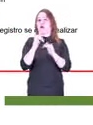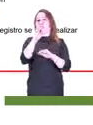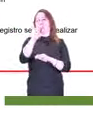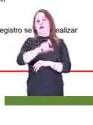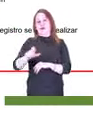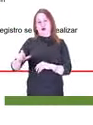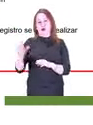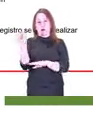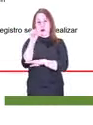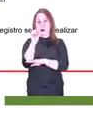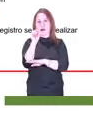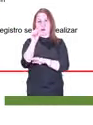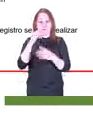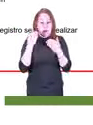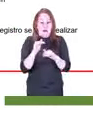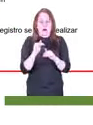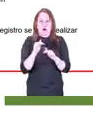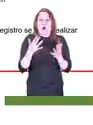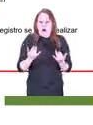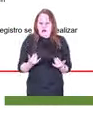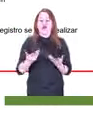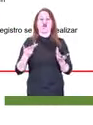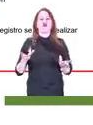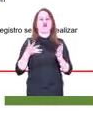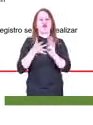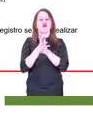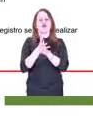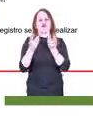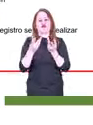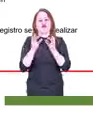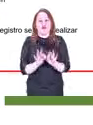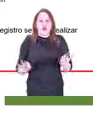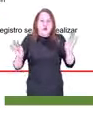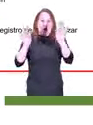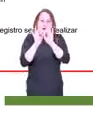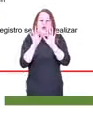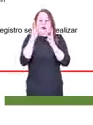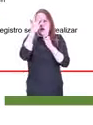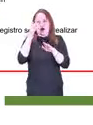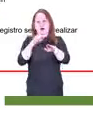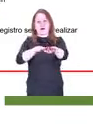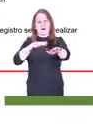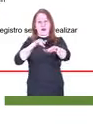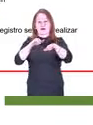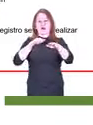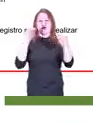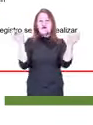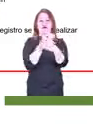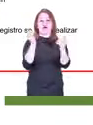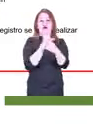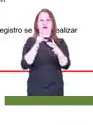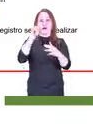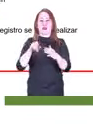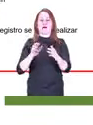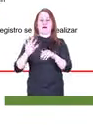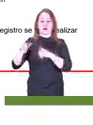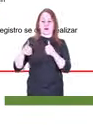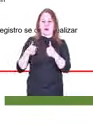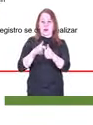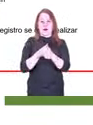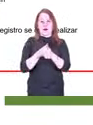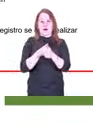vehículos privados. La importancia de registrarlo básicamente es porque nosotros, por supuesto, en vía tenemos que hacer seguimiento a aquellas personas